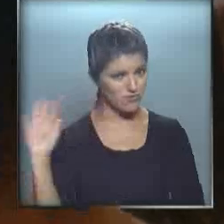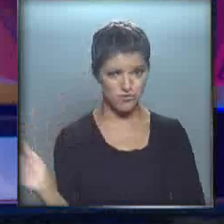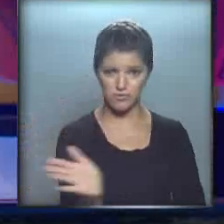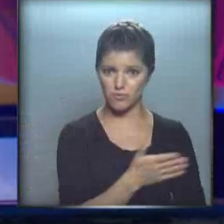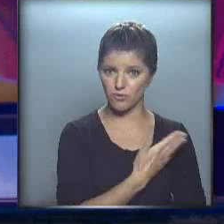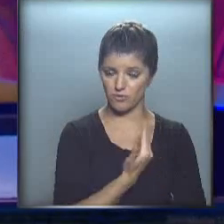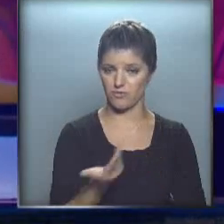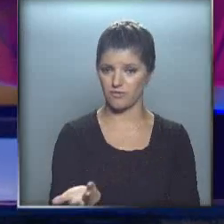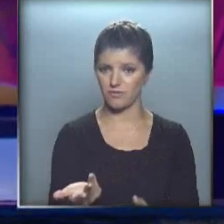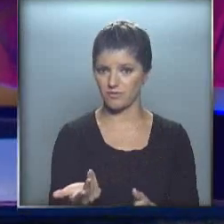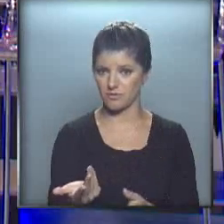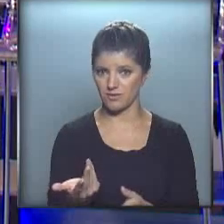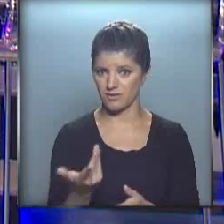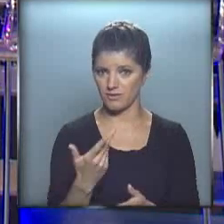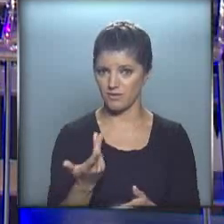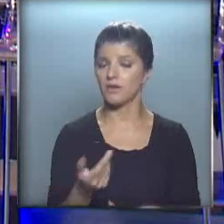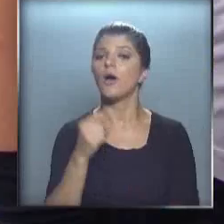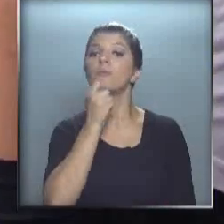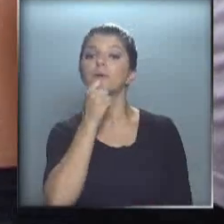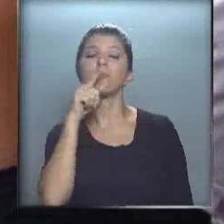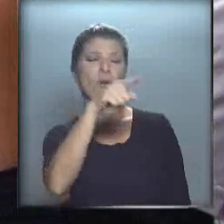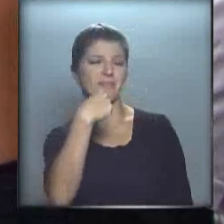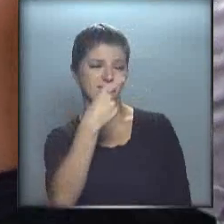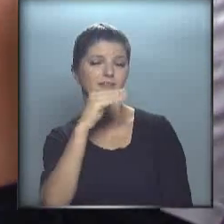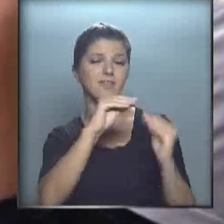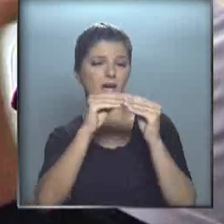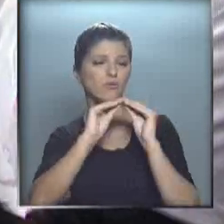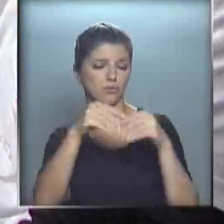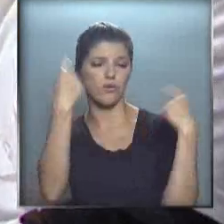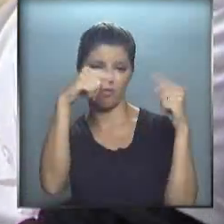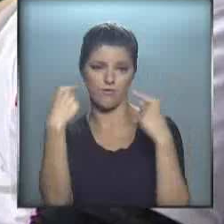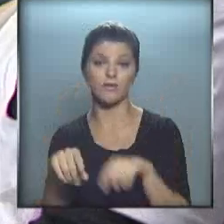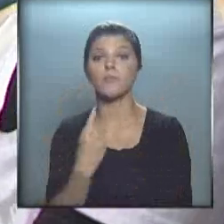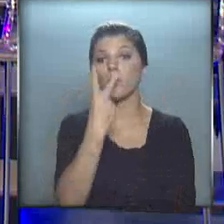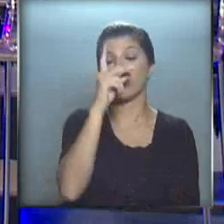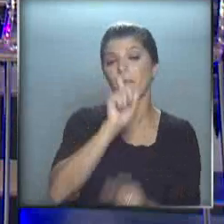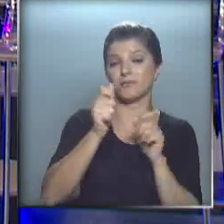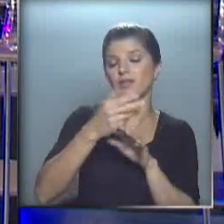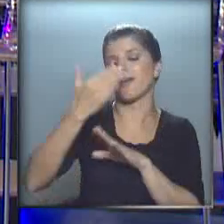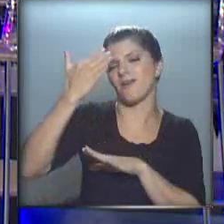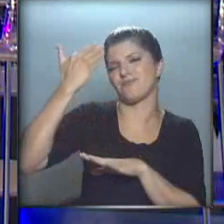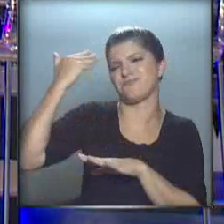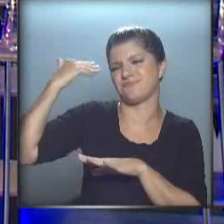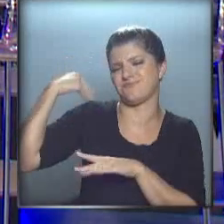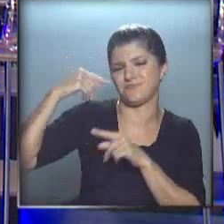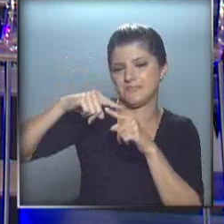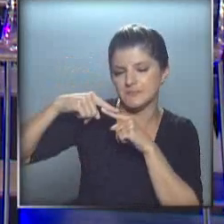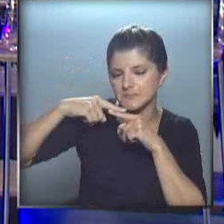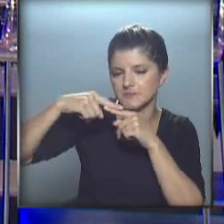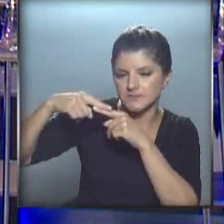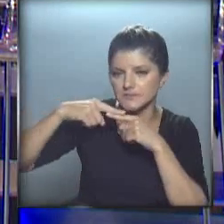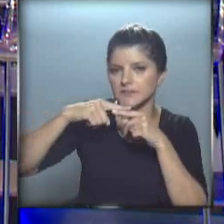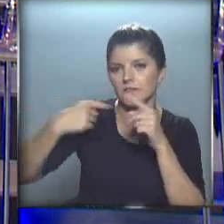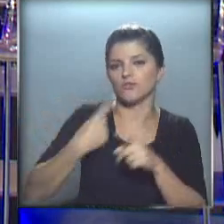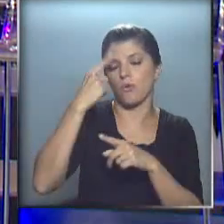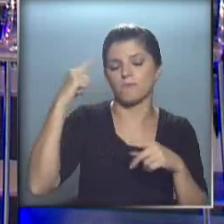bien decías somos vos, todos hay, no violentos? Hay asuntos diferentes que a lo mejor entre dos personas viene de data, vieja data, entonces no se